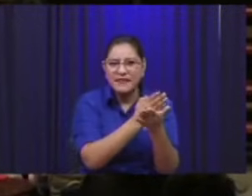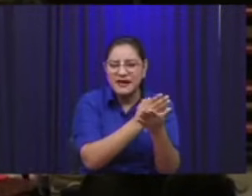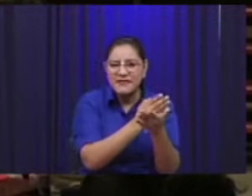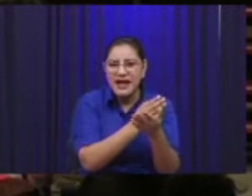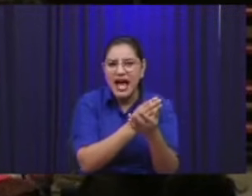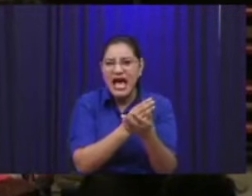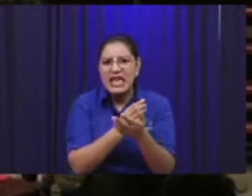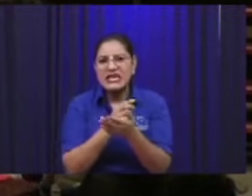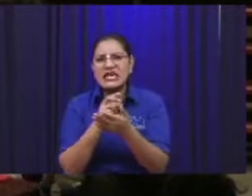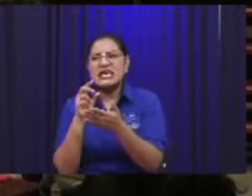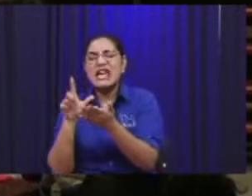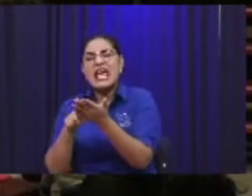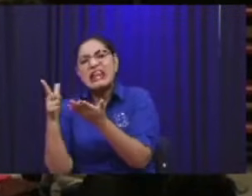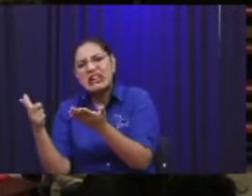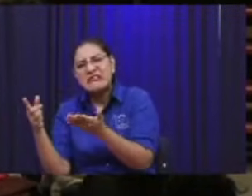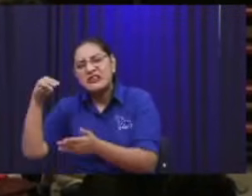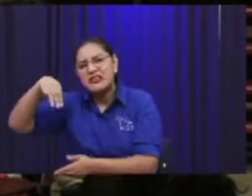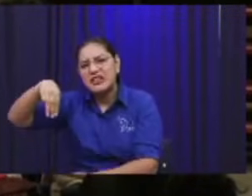maría